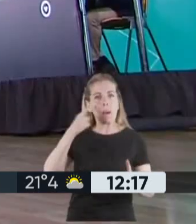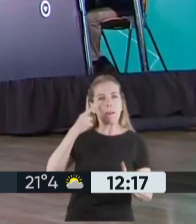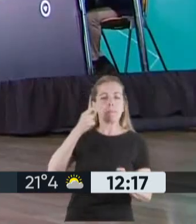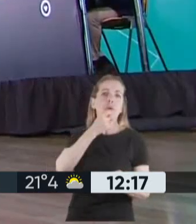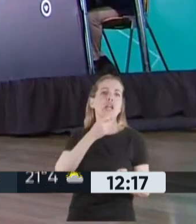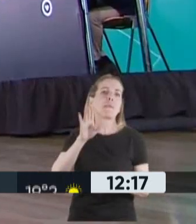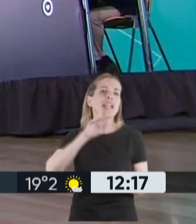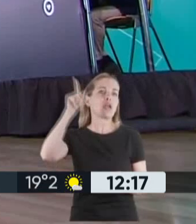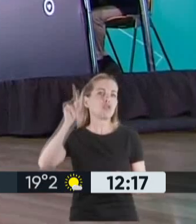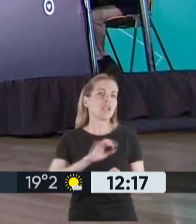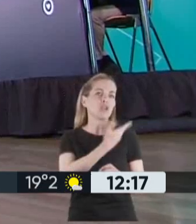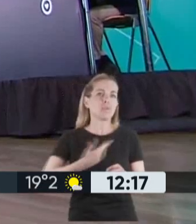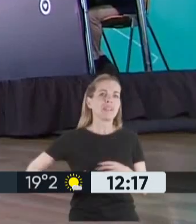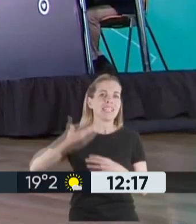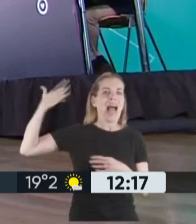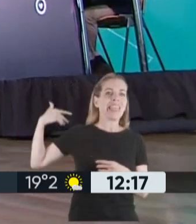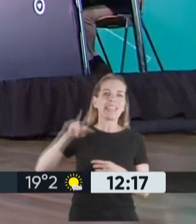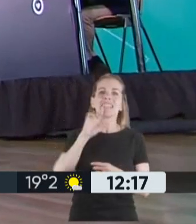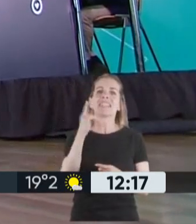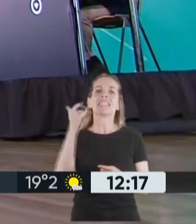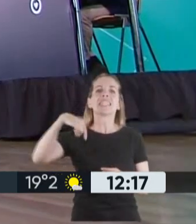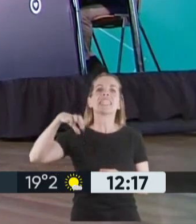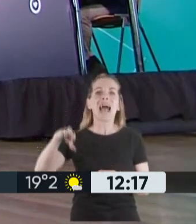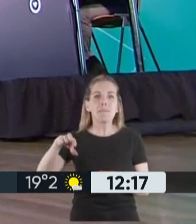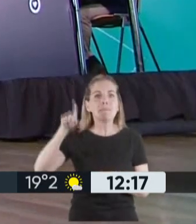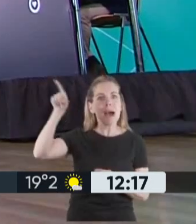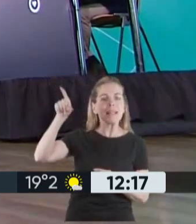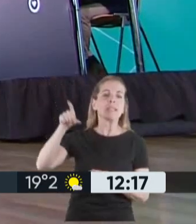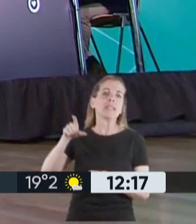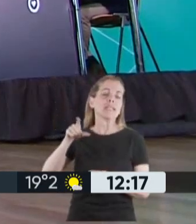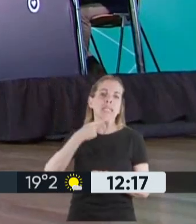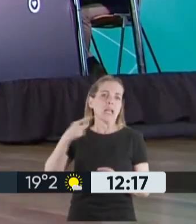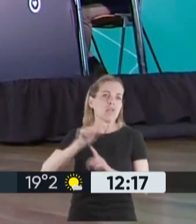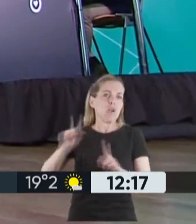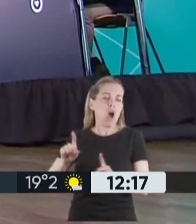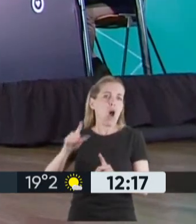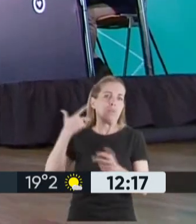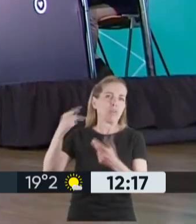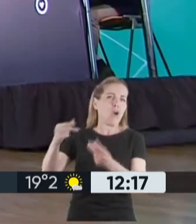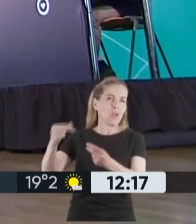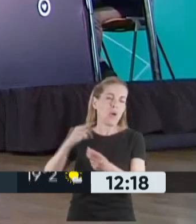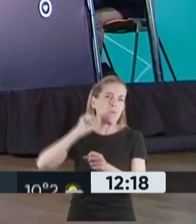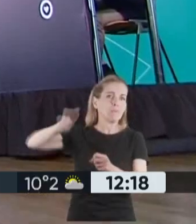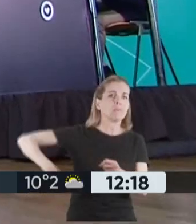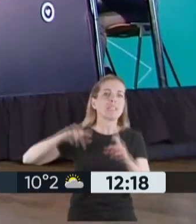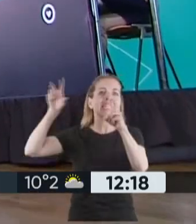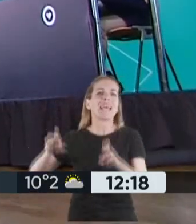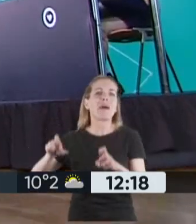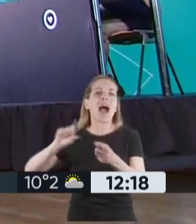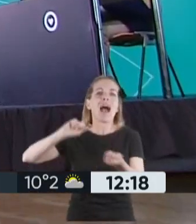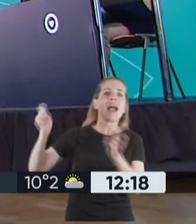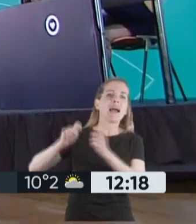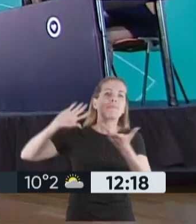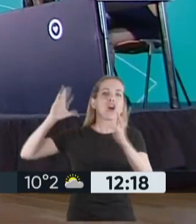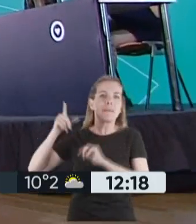de Trump, que eso era sistemáticamente negado. Y estamos hablando de una de las